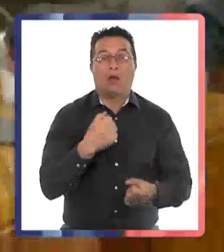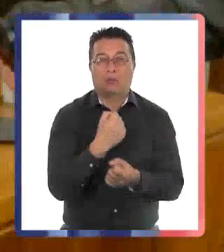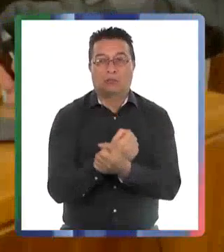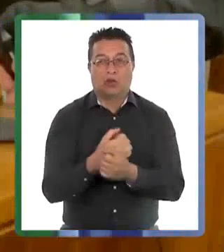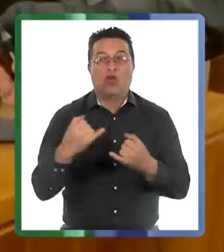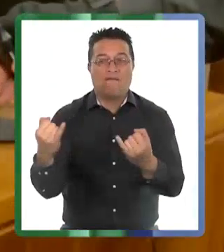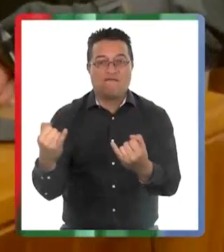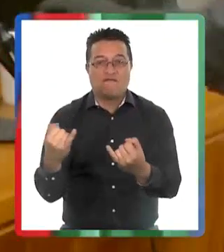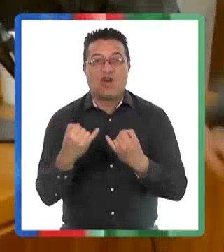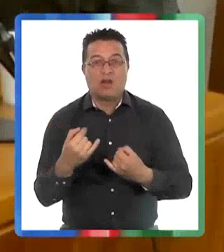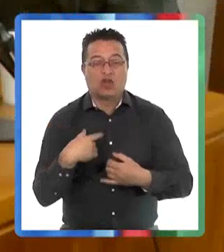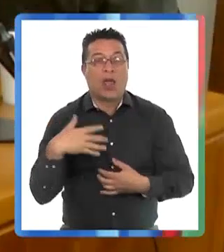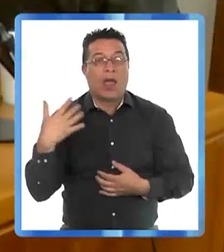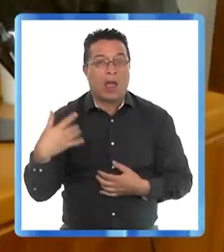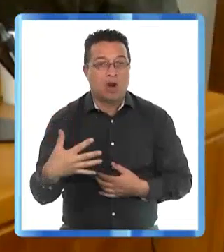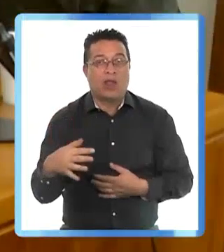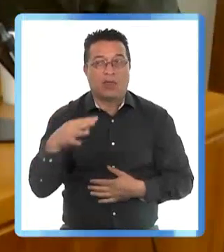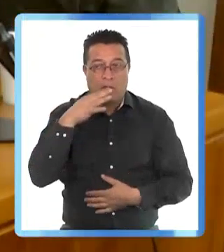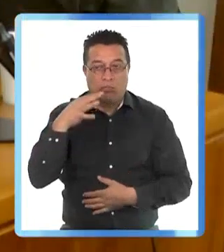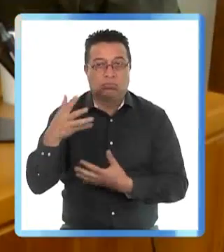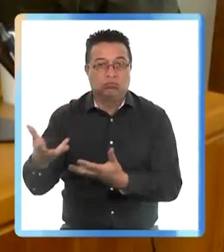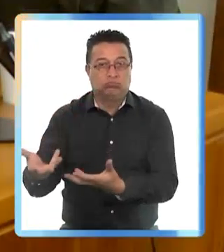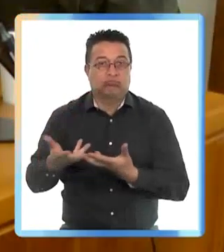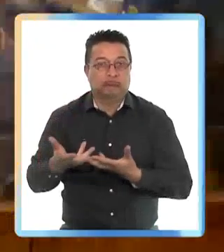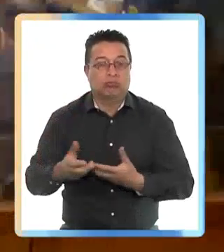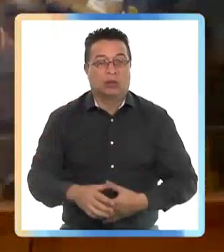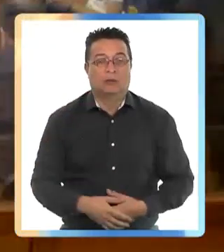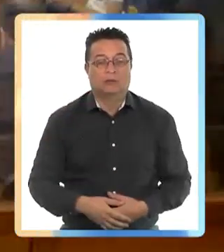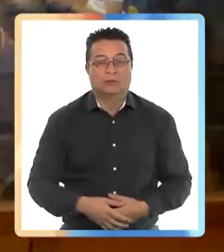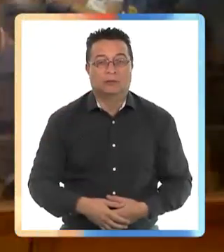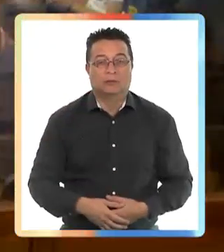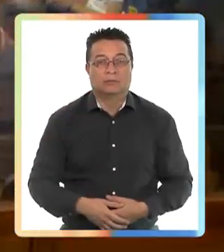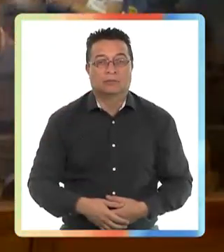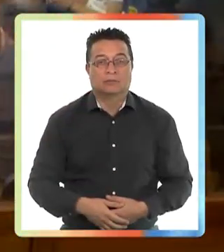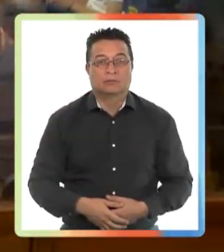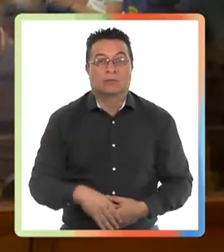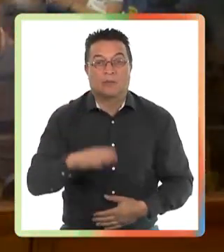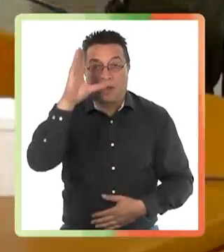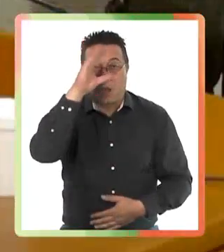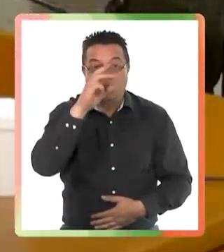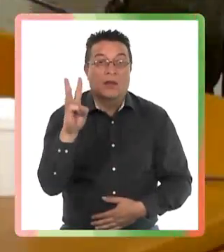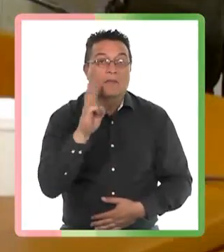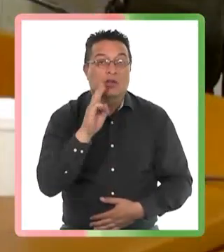acerca de sus antecedentes. Pero las policías recibieron información importante.